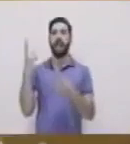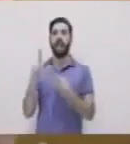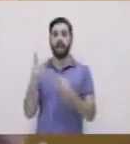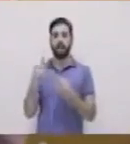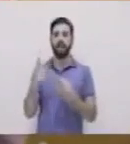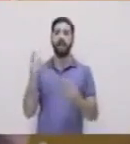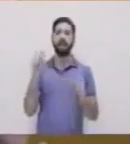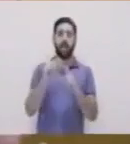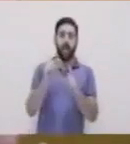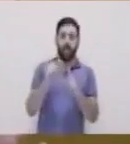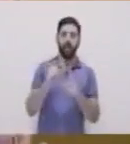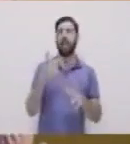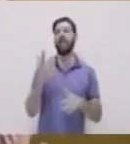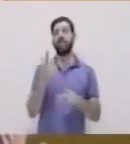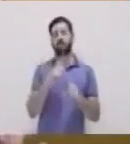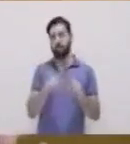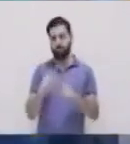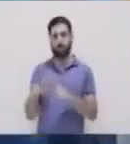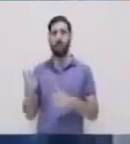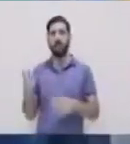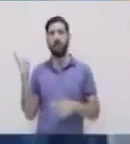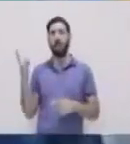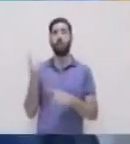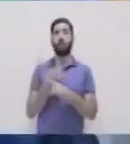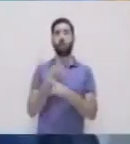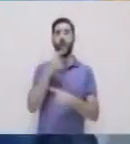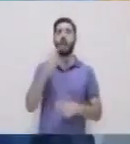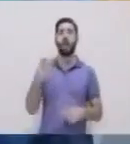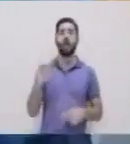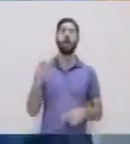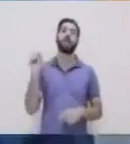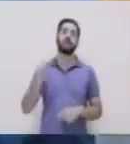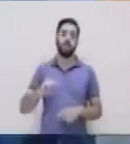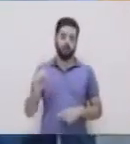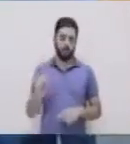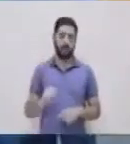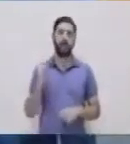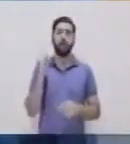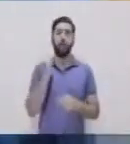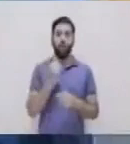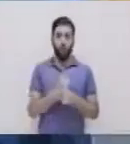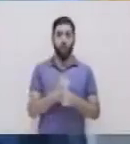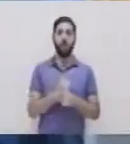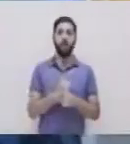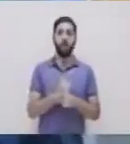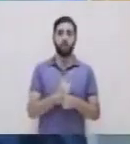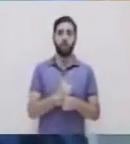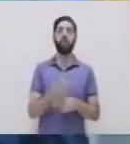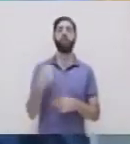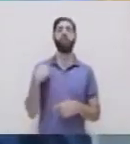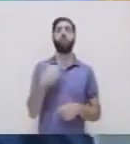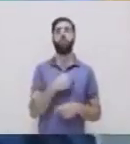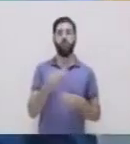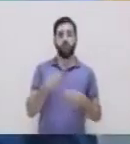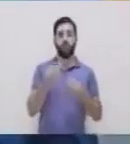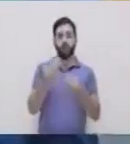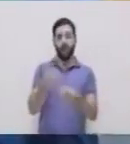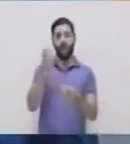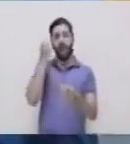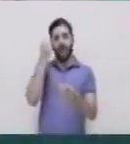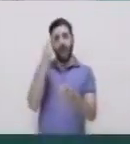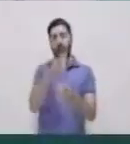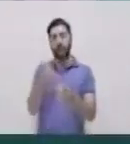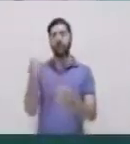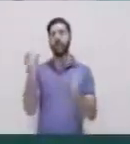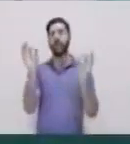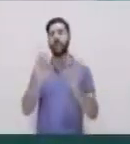letras, ecuaciones, fórmulas. ¿Estamos utilizando el lenguaje? Sí. Definitivamente. Lo que queremos dar a